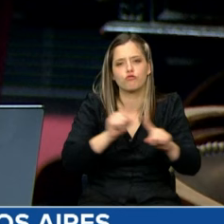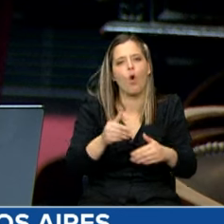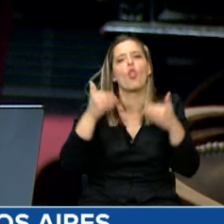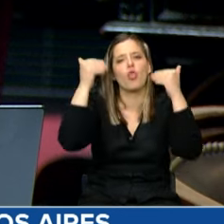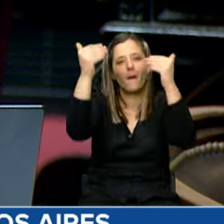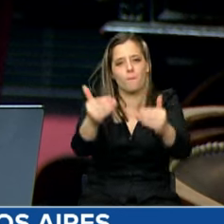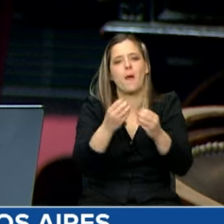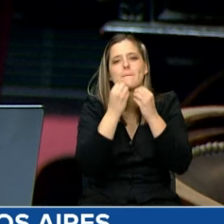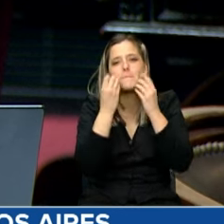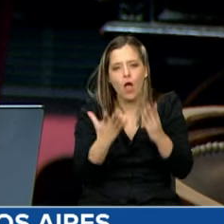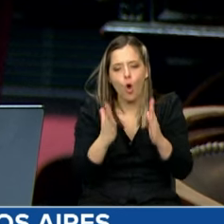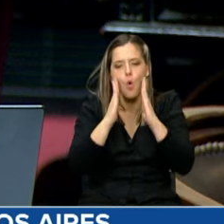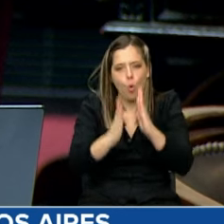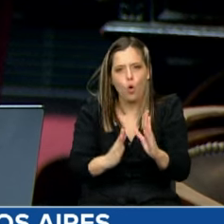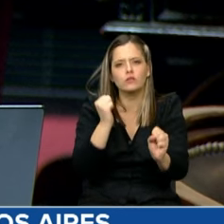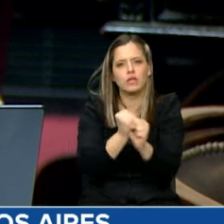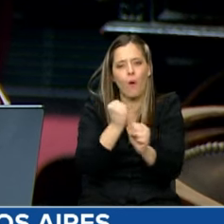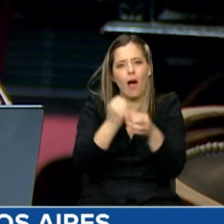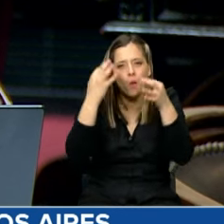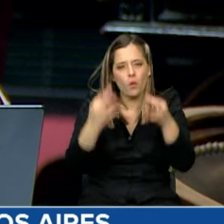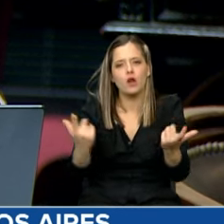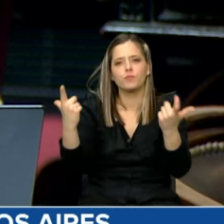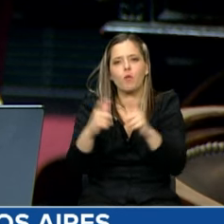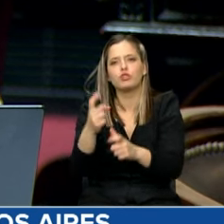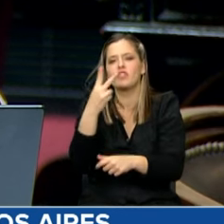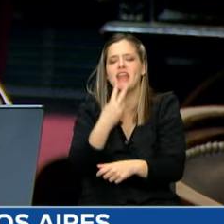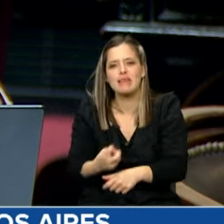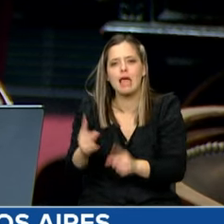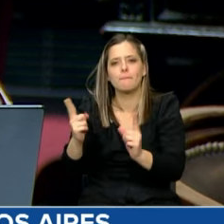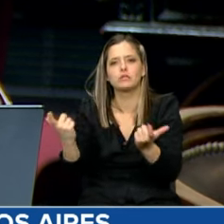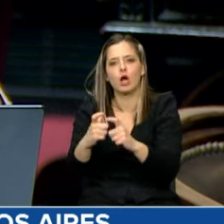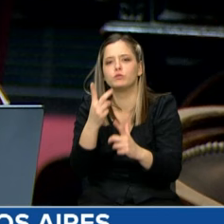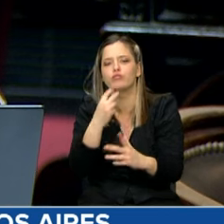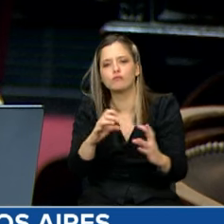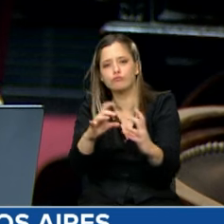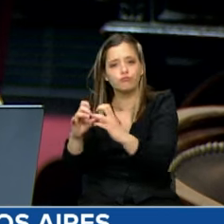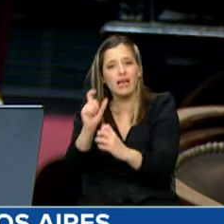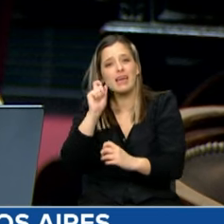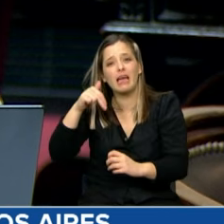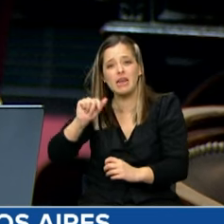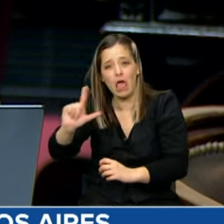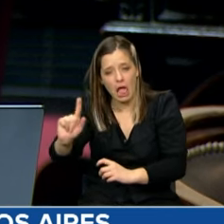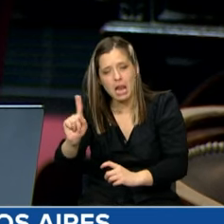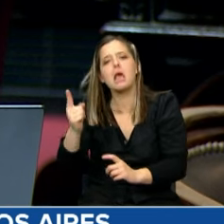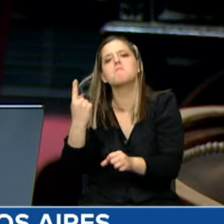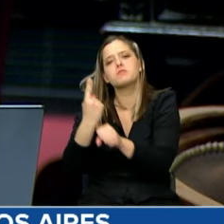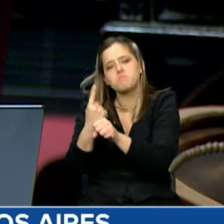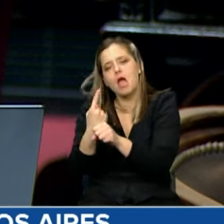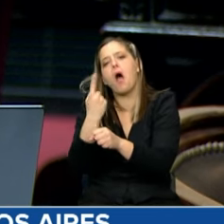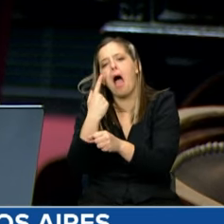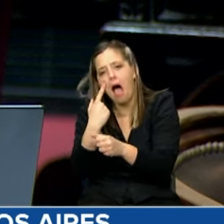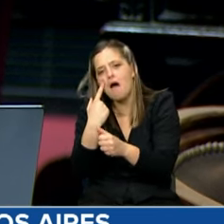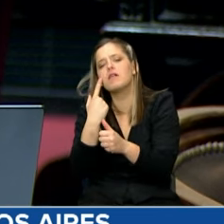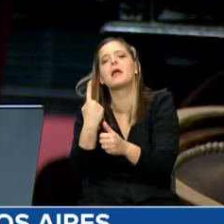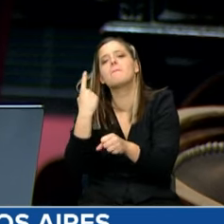seriedad y que la comisión de energía al mismo tiempo que se dedica un marco regulatorio para el gnl se dedique a presentarse ante el